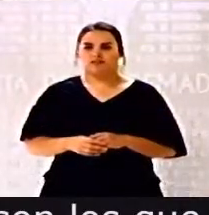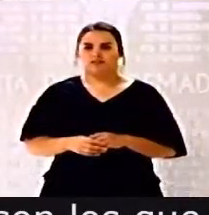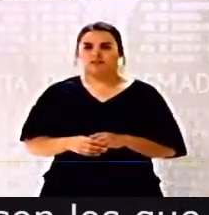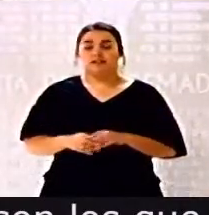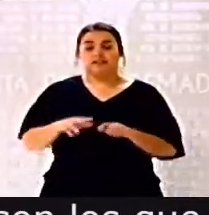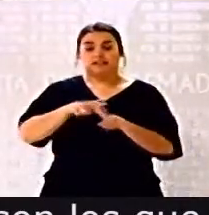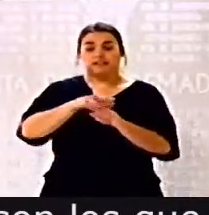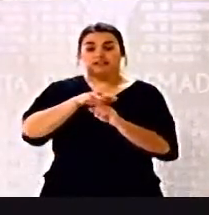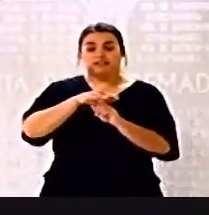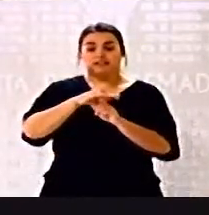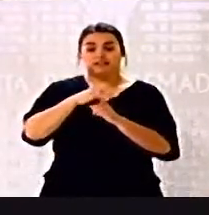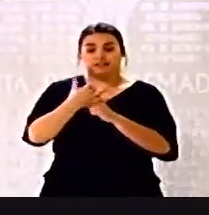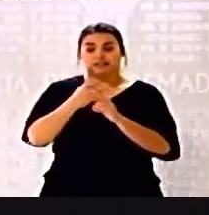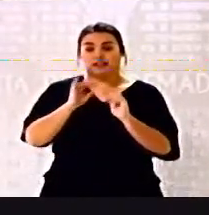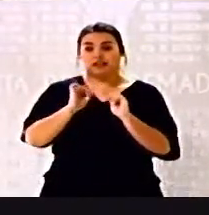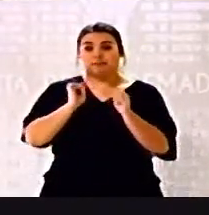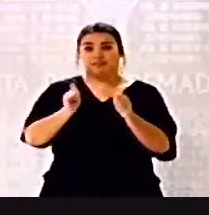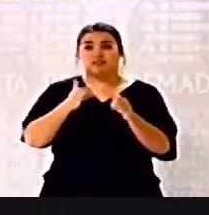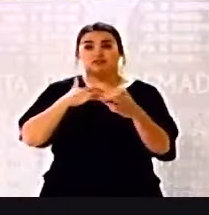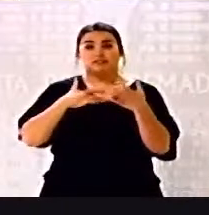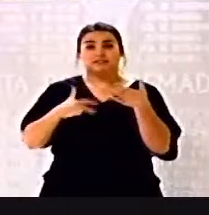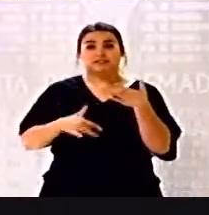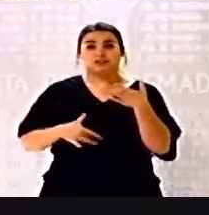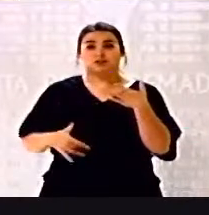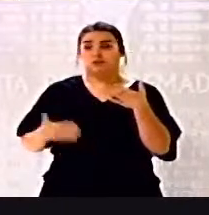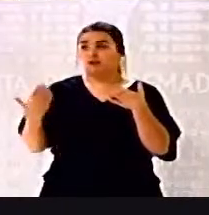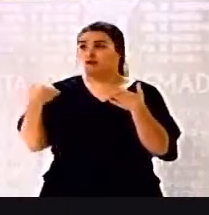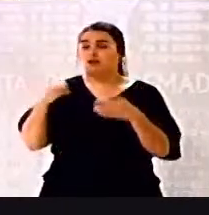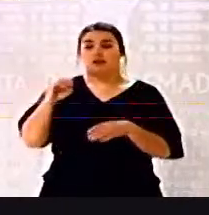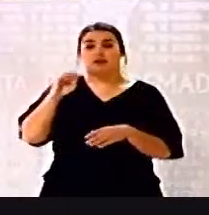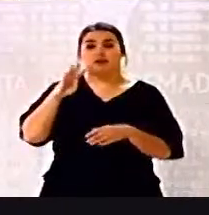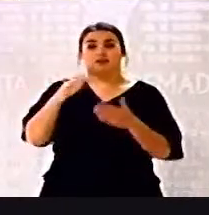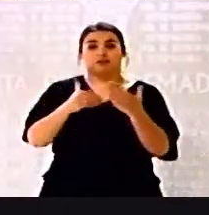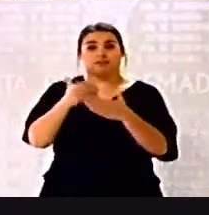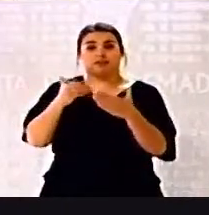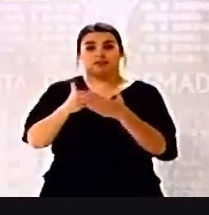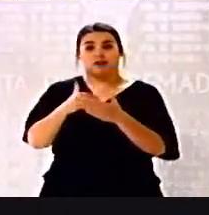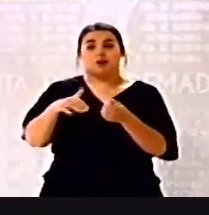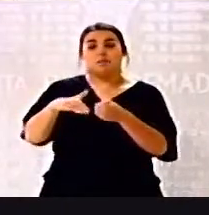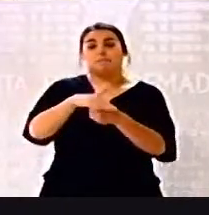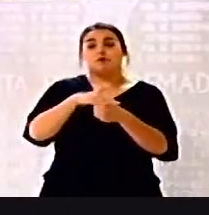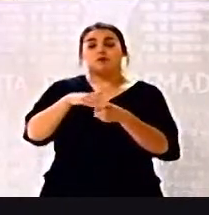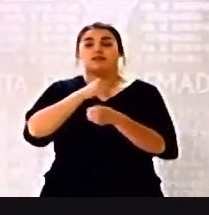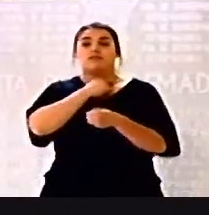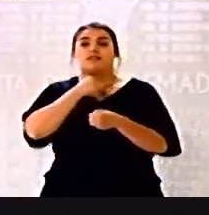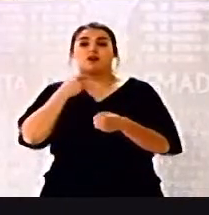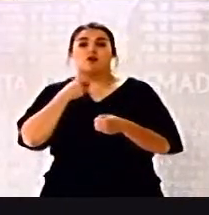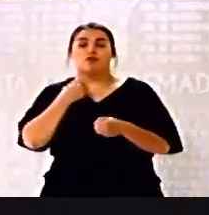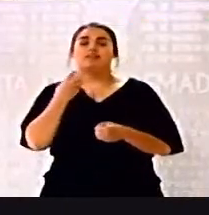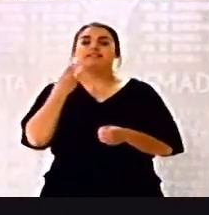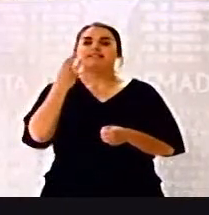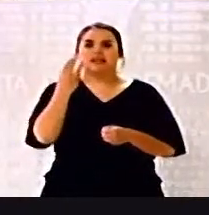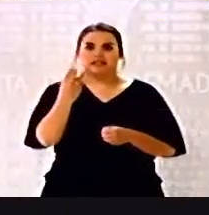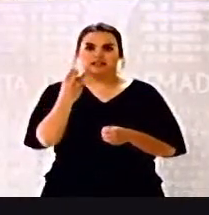Casos que han iniciado sus síntomas en los últimos 14 días, en la provincia de Badajoz han sido 3